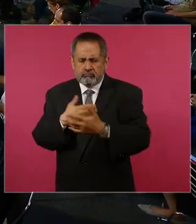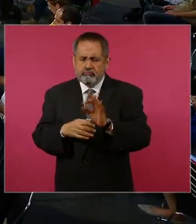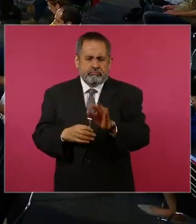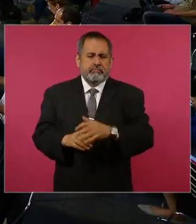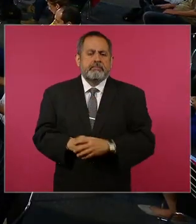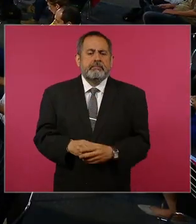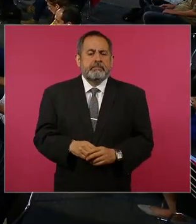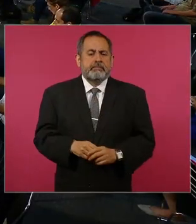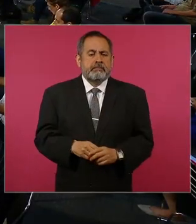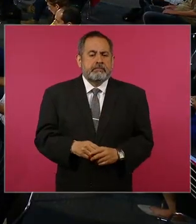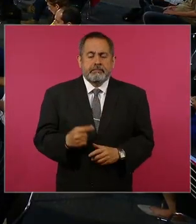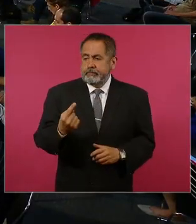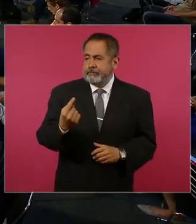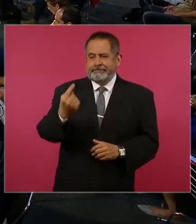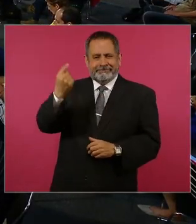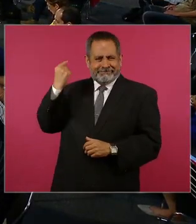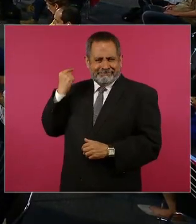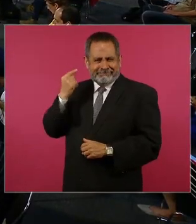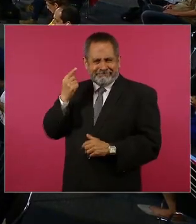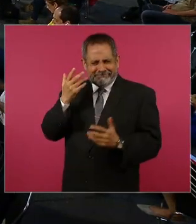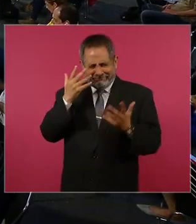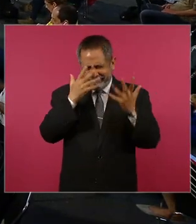La vez pasada hubo una confusión.